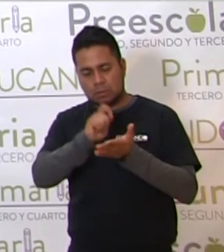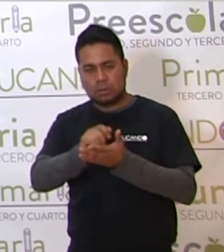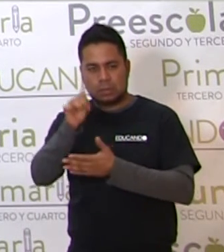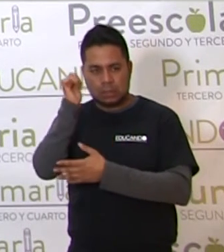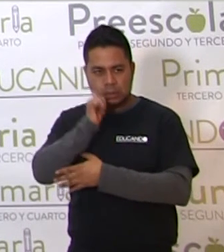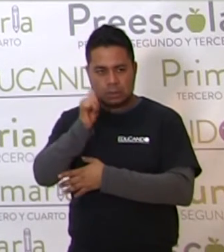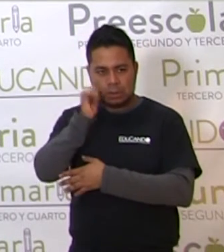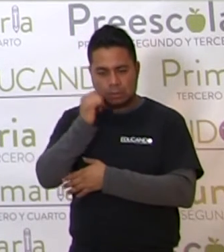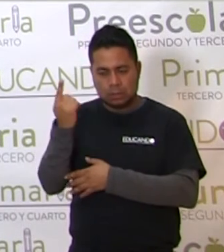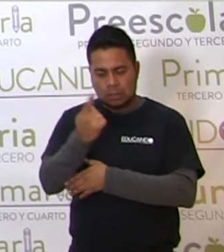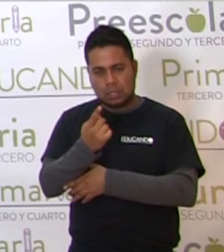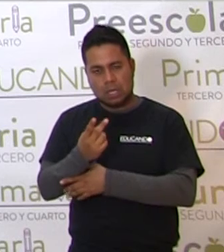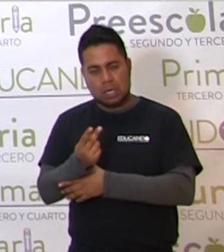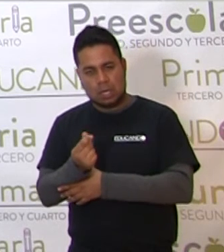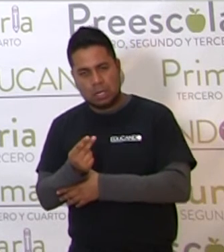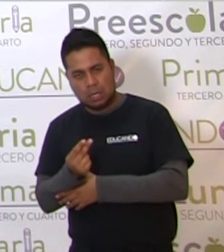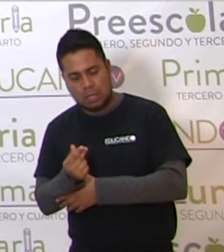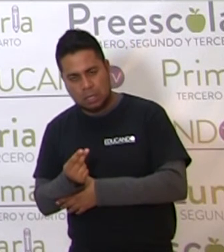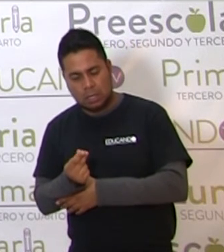que el perro